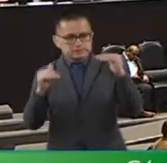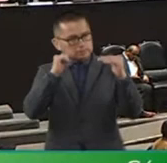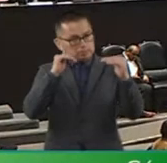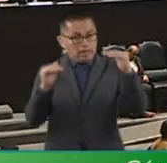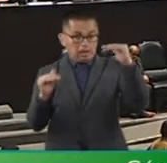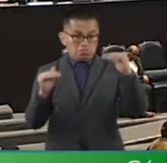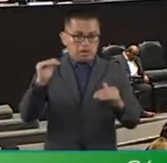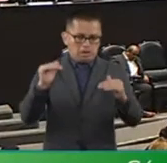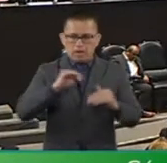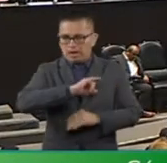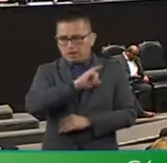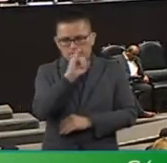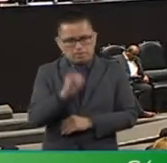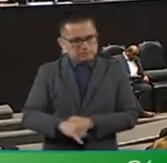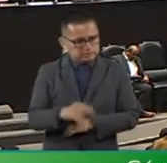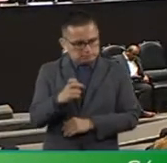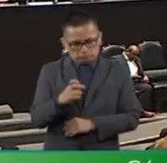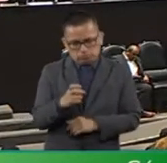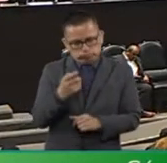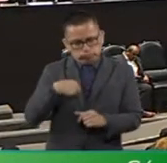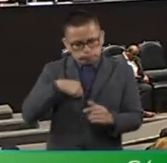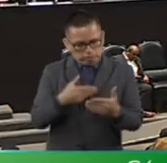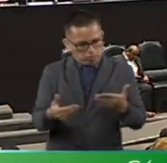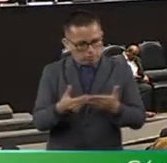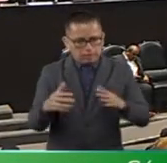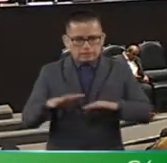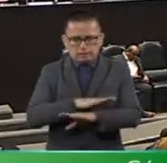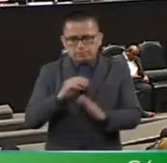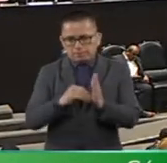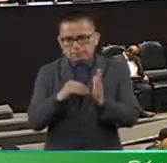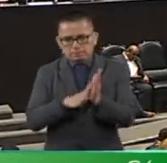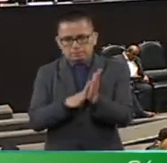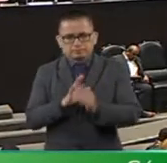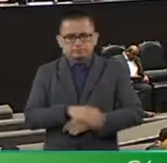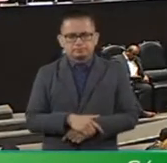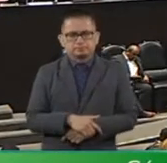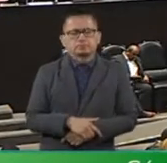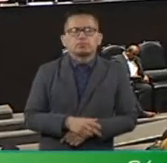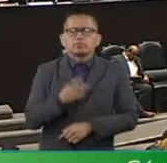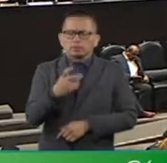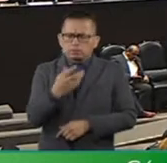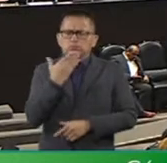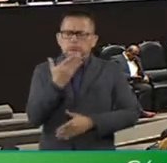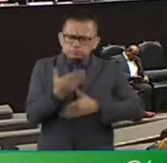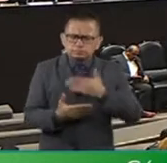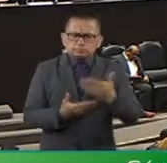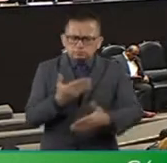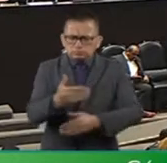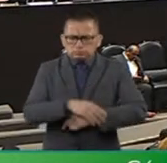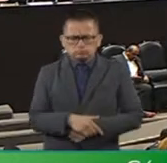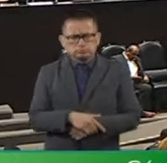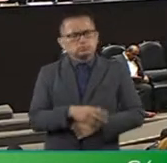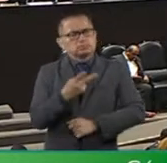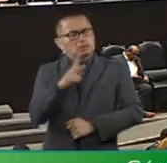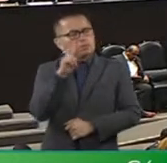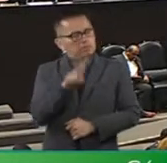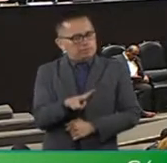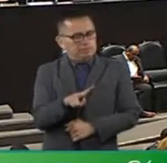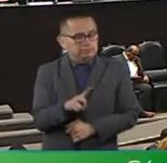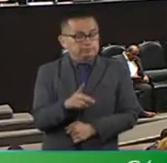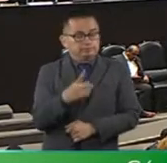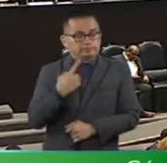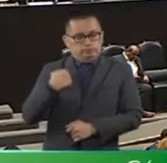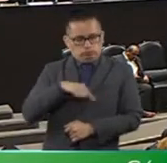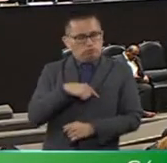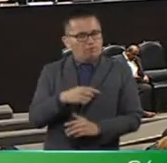Cambiamos totalmente la ecuación. Vamos en el camino correcto. Sin embargo, todavía somos, y eso hay que tenerlo muy